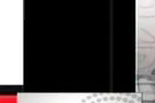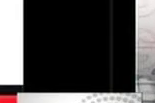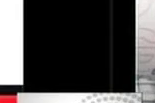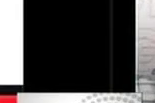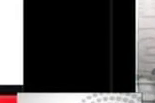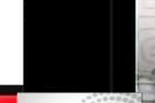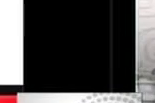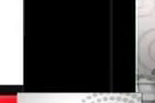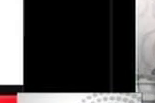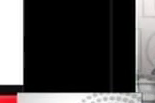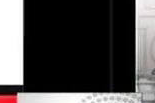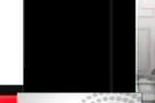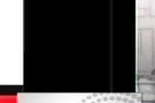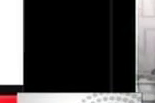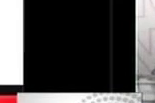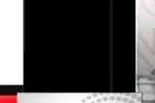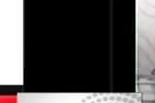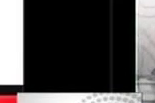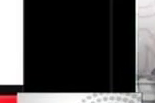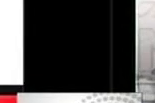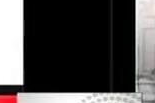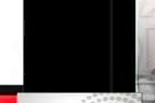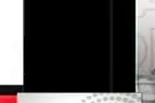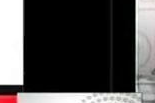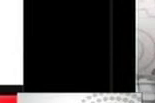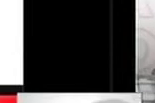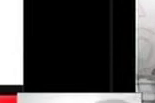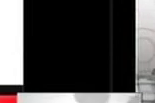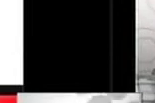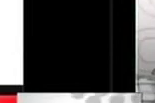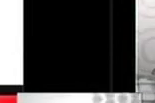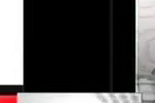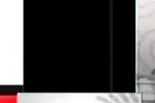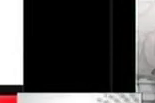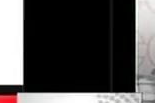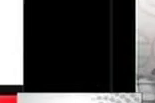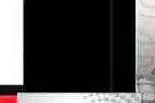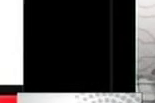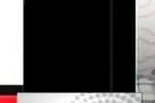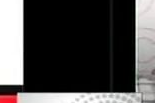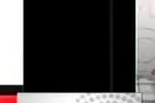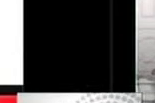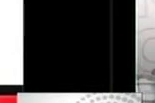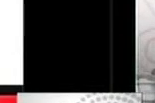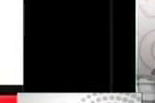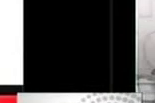último, si no me equivoco, creo que es el último organismo que tenemos, es Perú Compras.